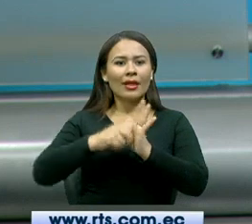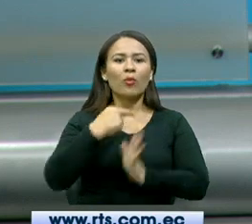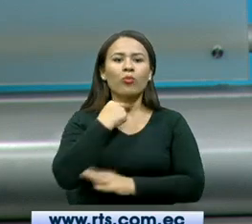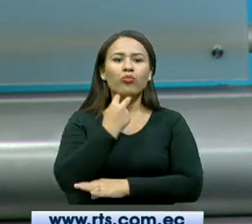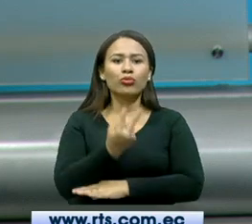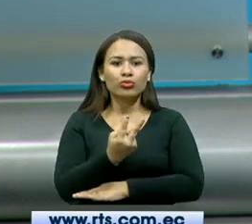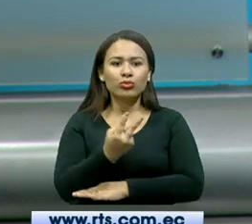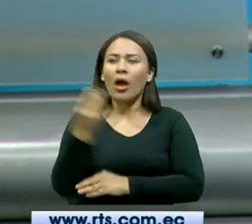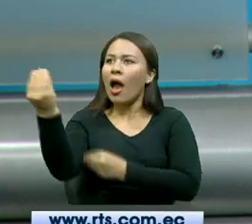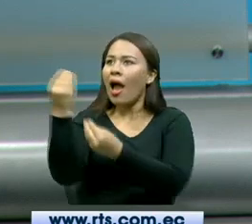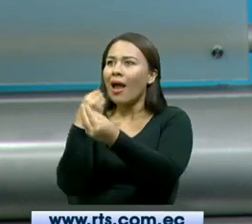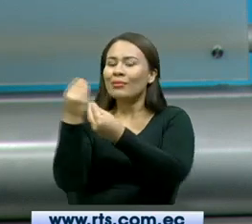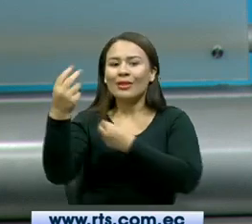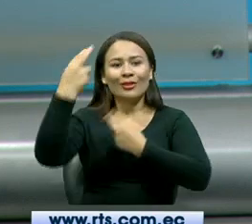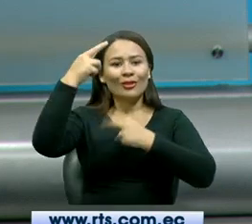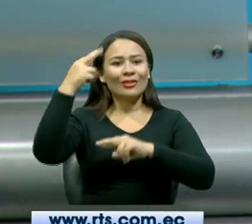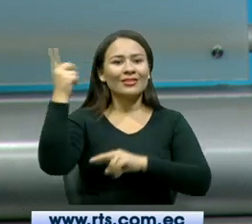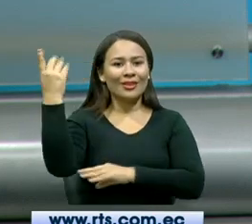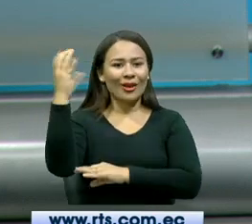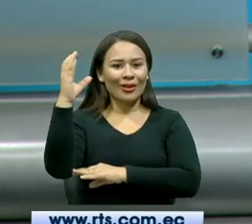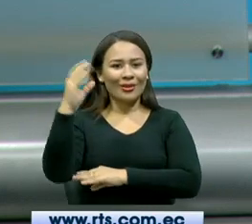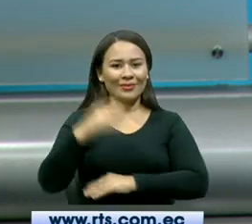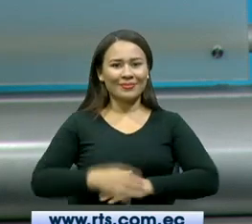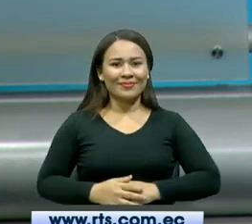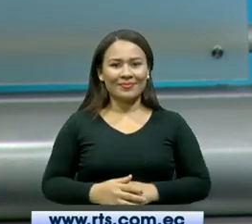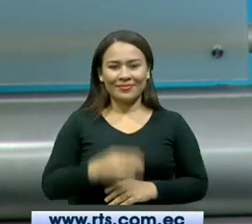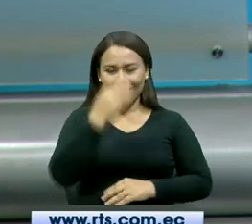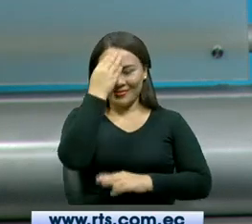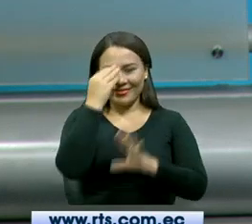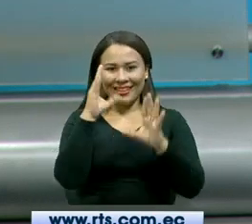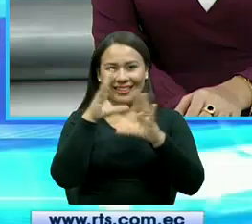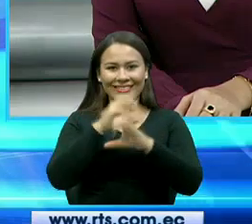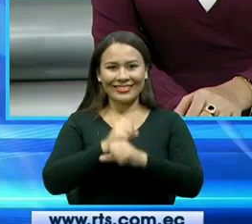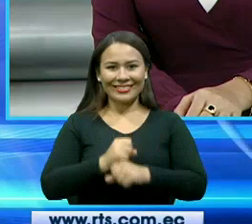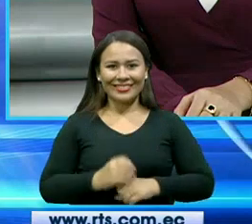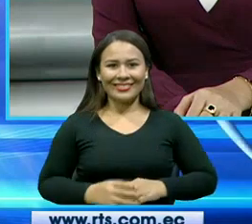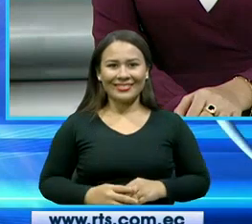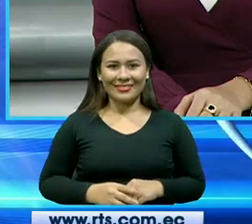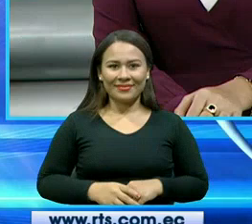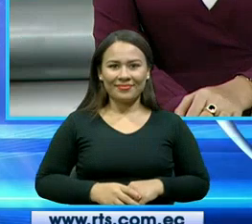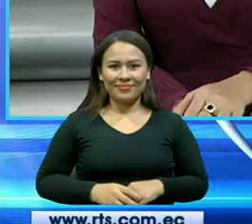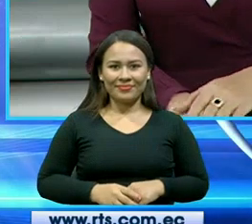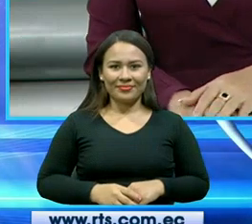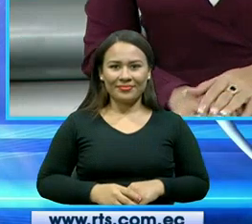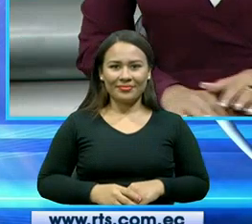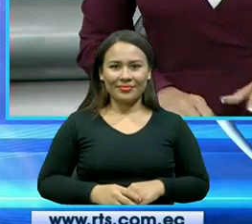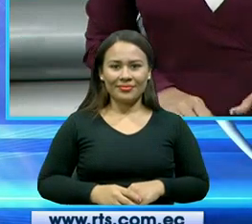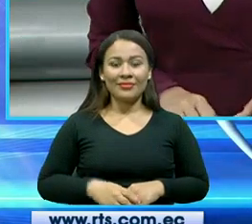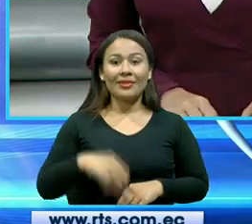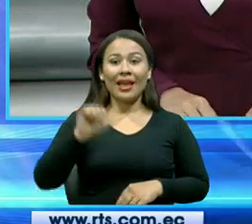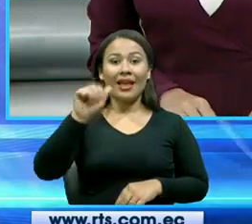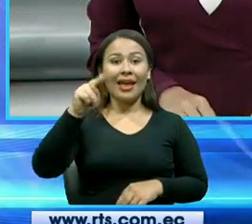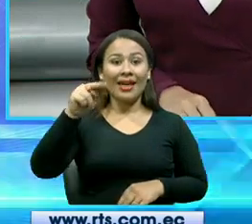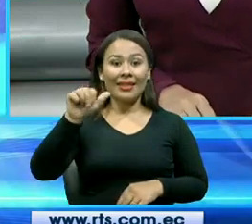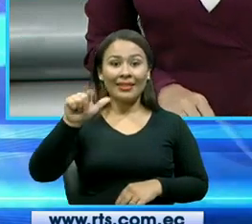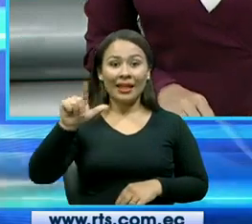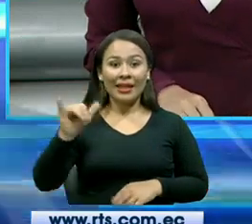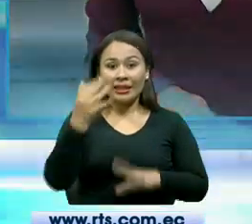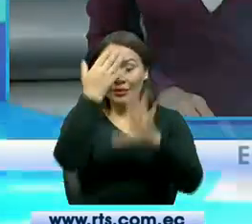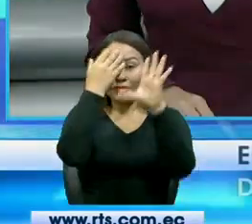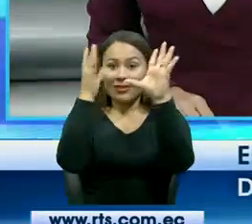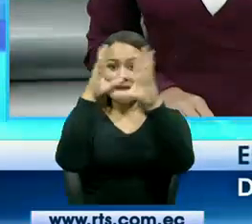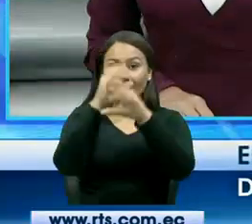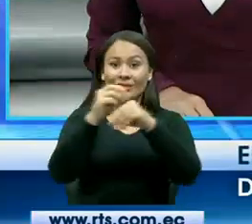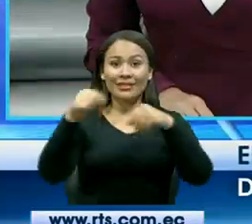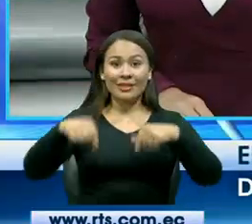a la red de noticias Albavisión. Brian, buenas noches, te escuchamos. Analí, buenas noches, pues me encuentro en este momento en la